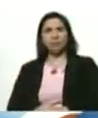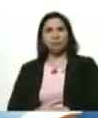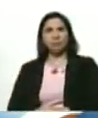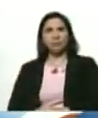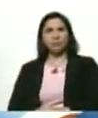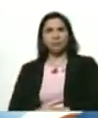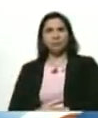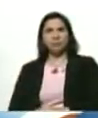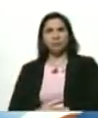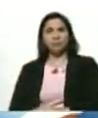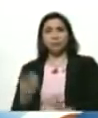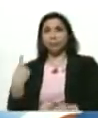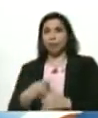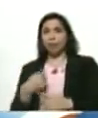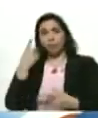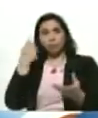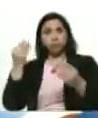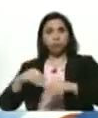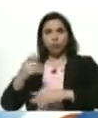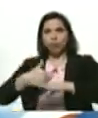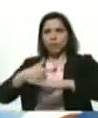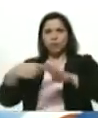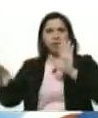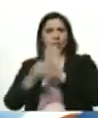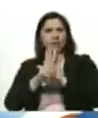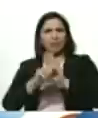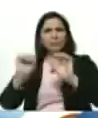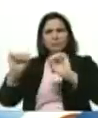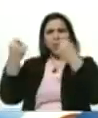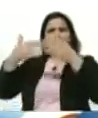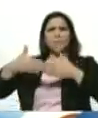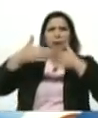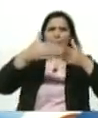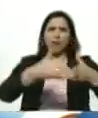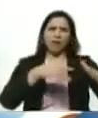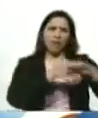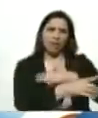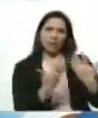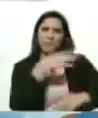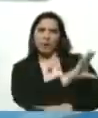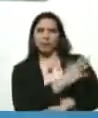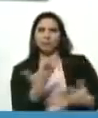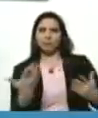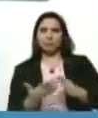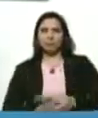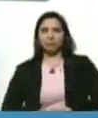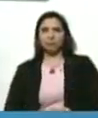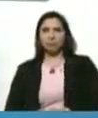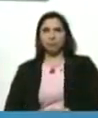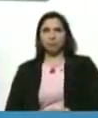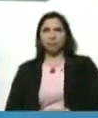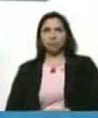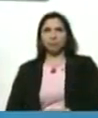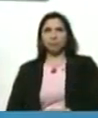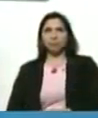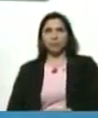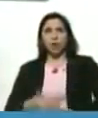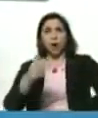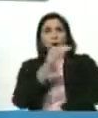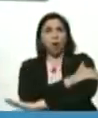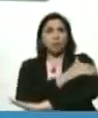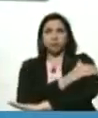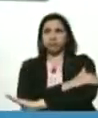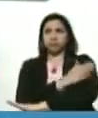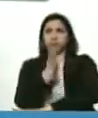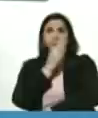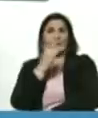región debe cooperar con el gobierno legítimo de venezuela para impedir que estos barcos entren al país la oposición apátrida